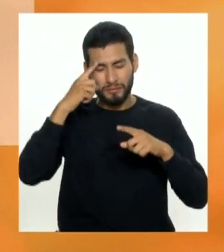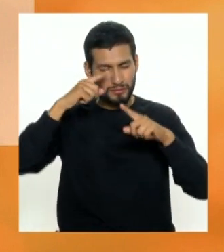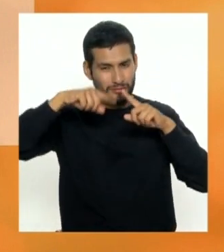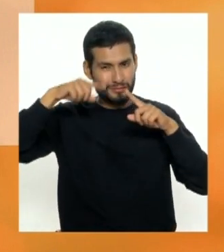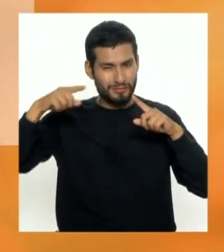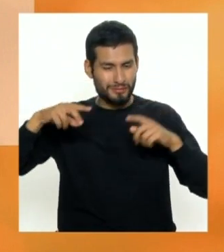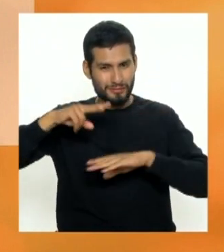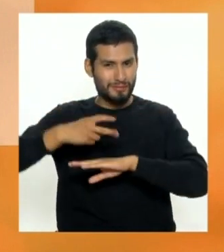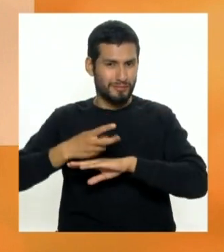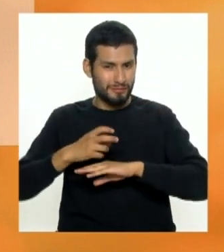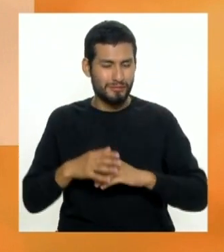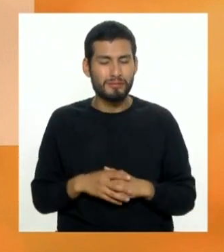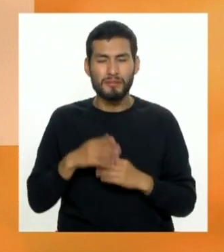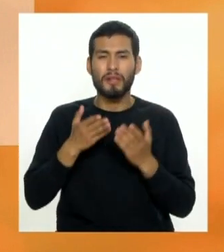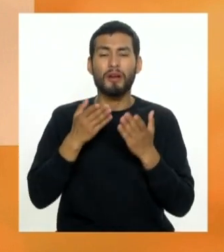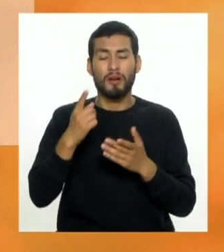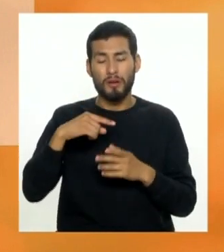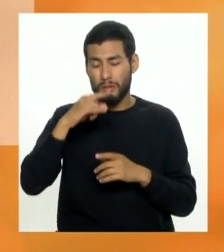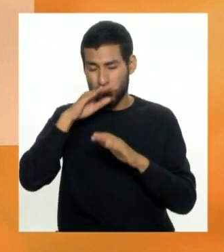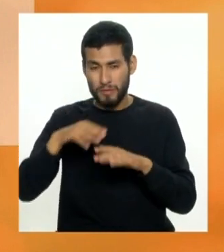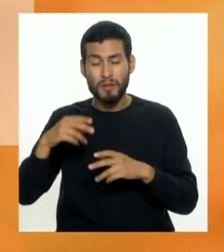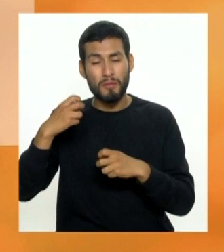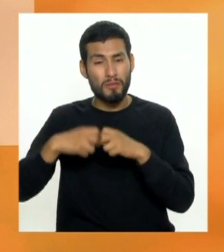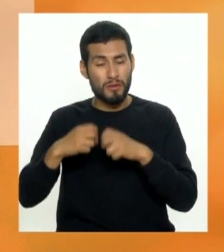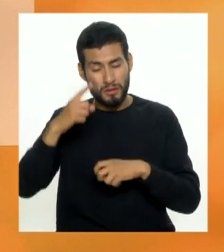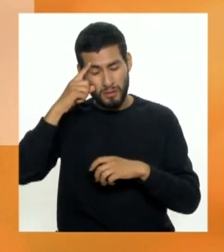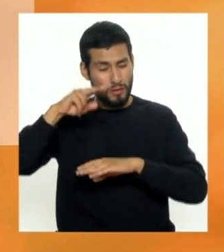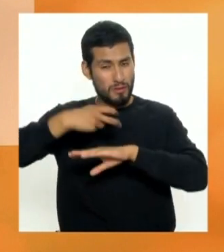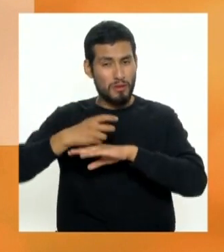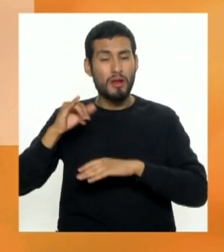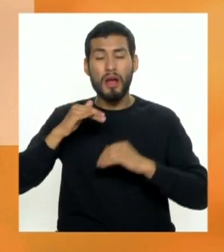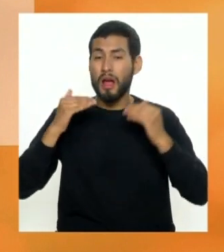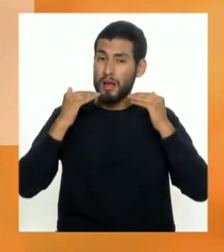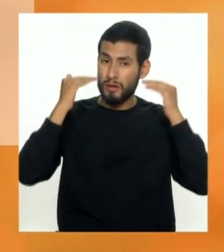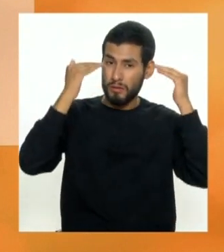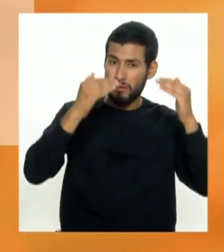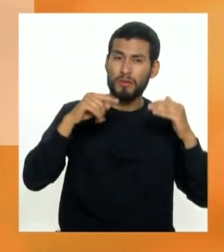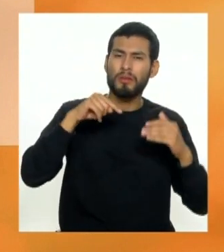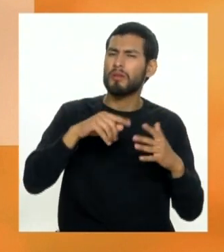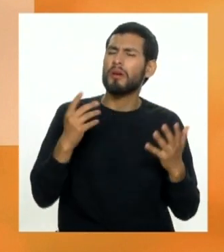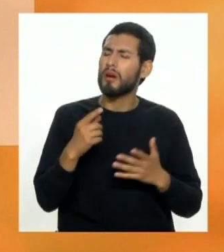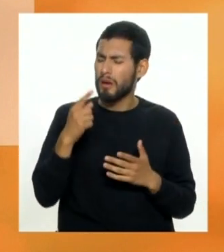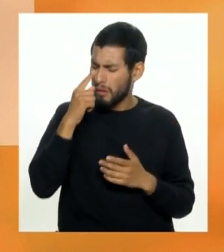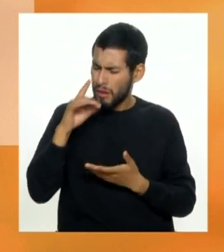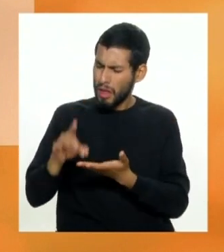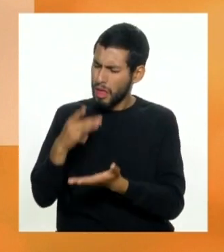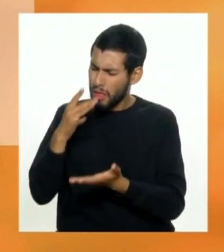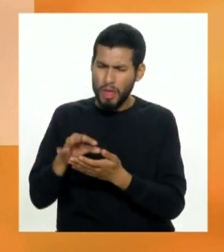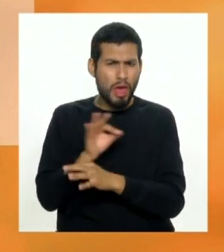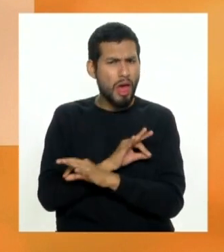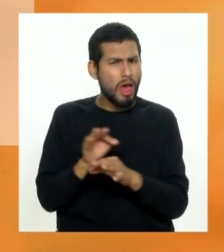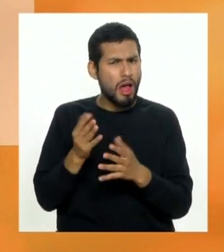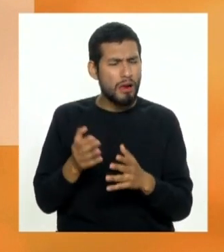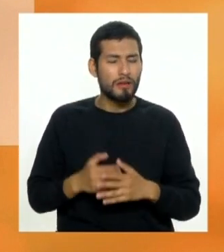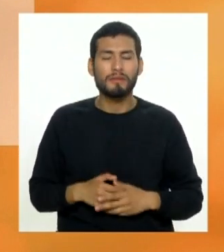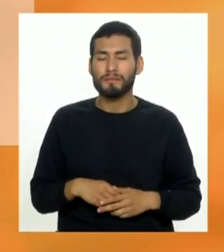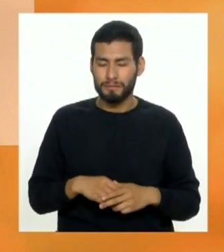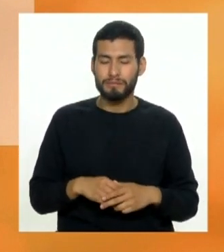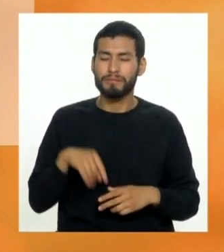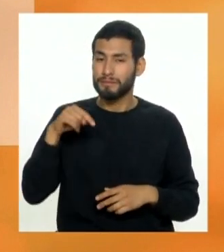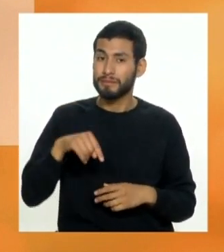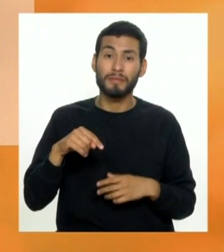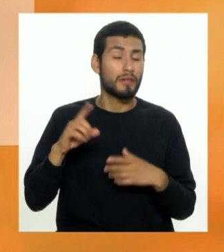convulsiones. Es recomendada para niños con convulsiones, también para adultos que no responden al tratamiento. Y debido a que esta